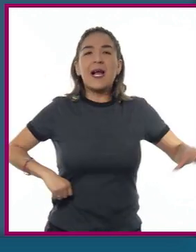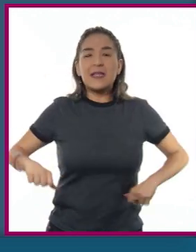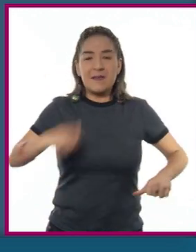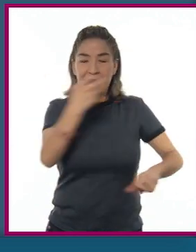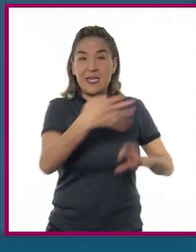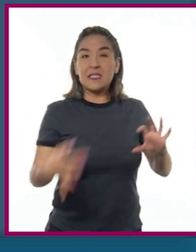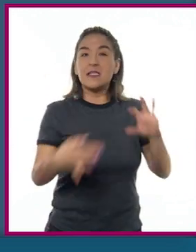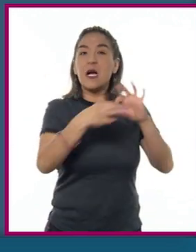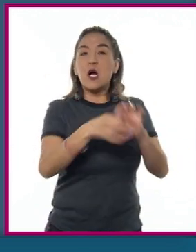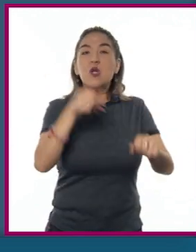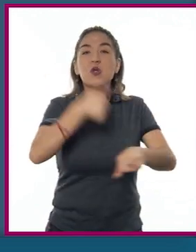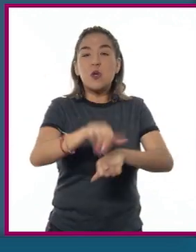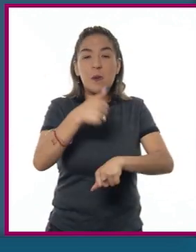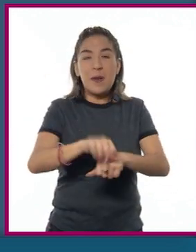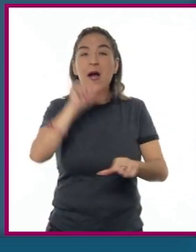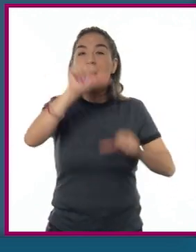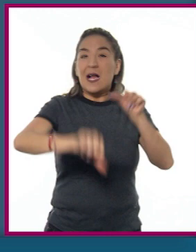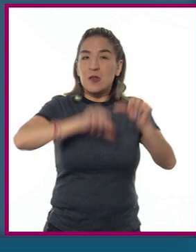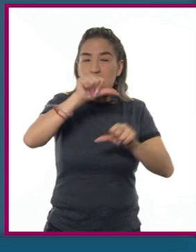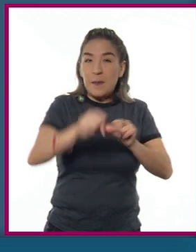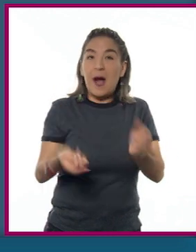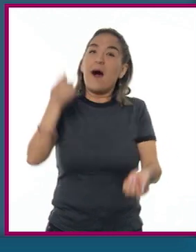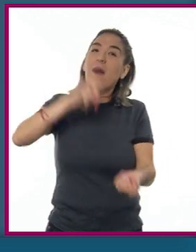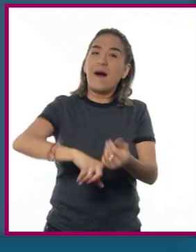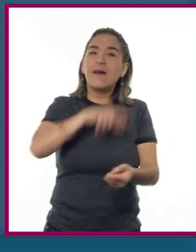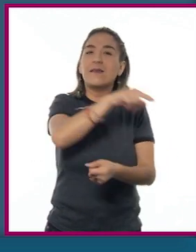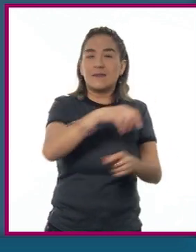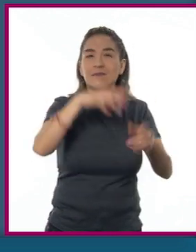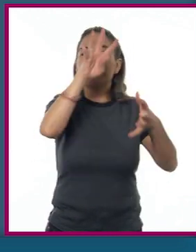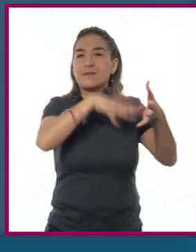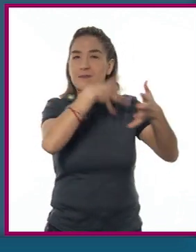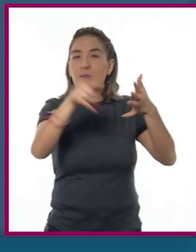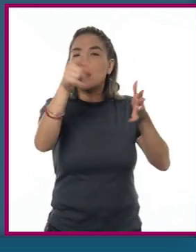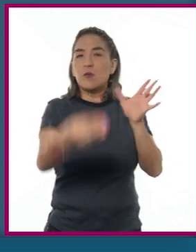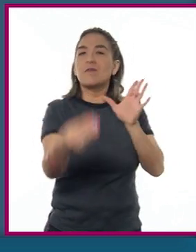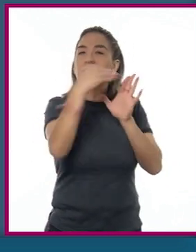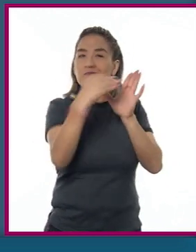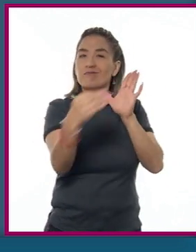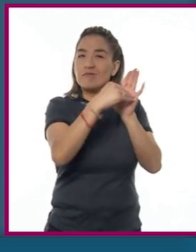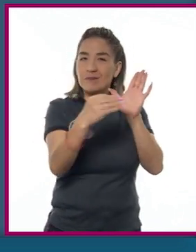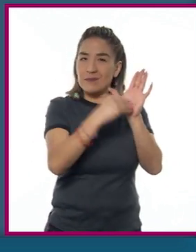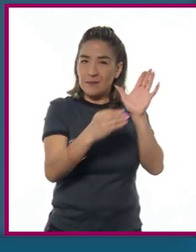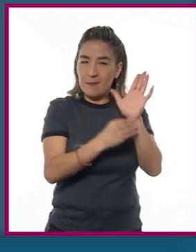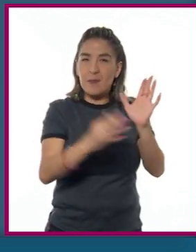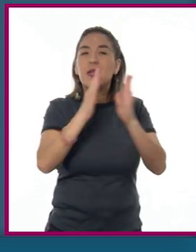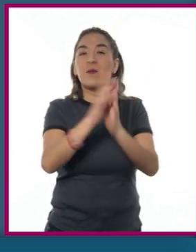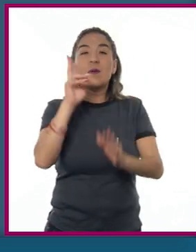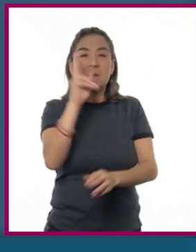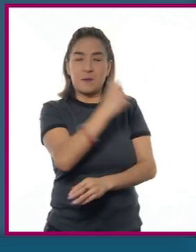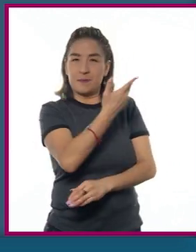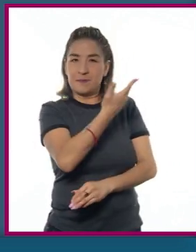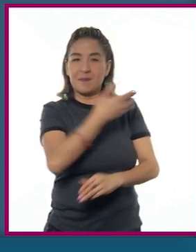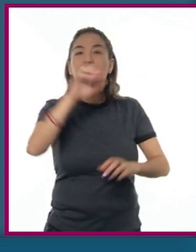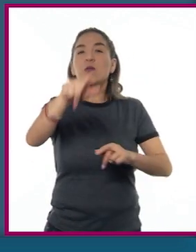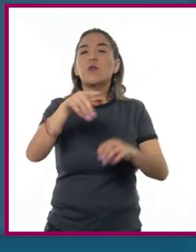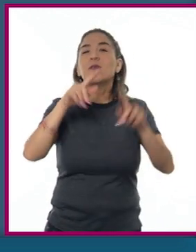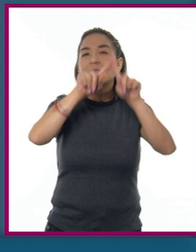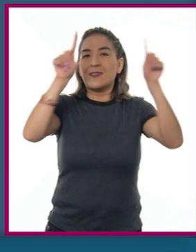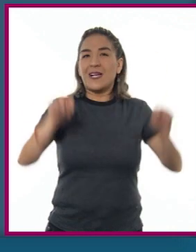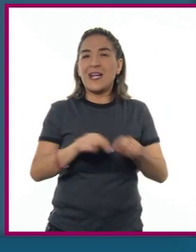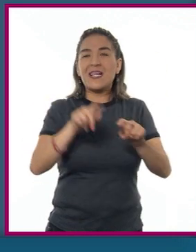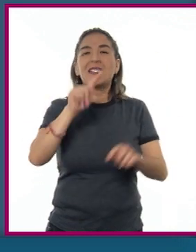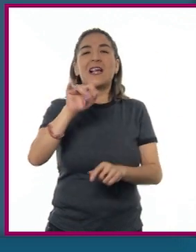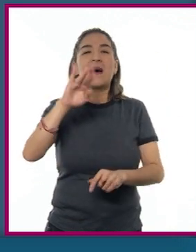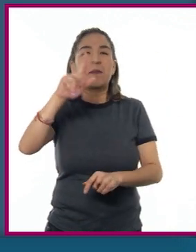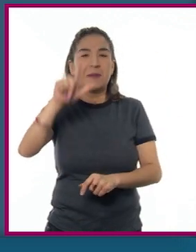relacionada con el número atómico completando la siguiente tabla. Por favor, apóyense en la tabla periódica. En el